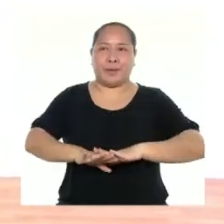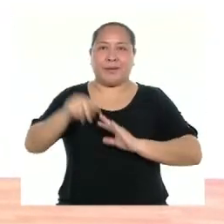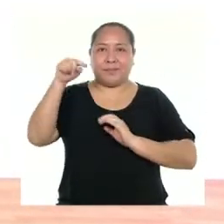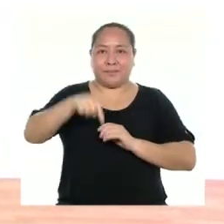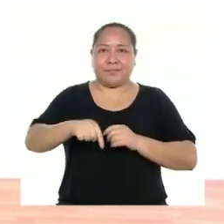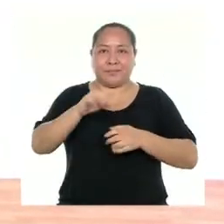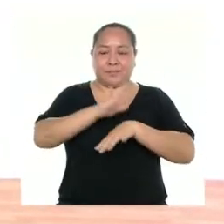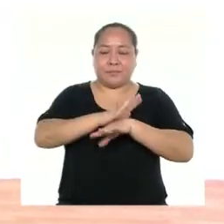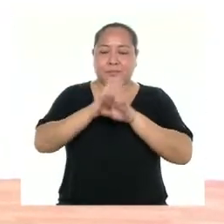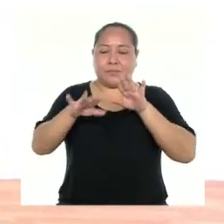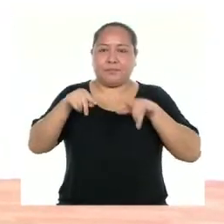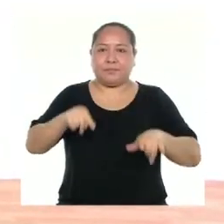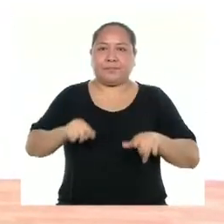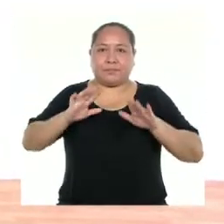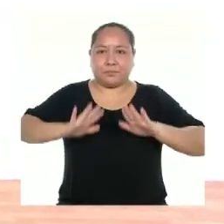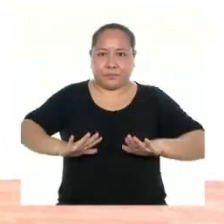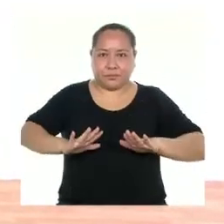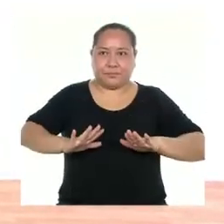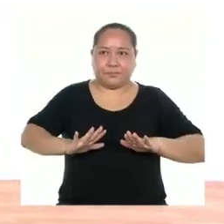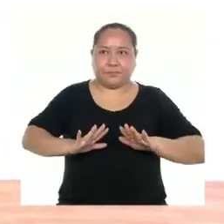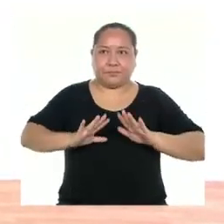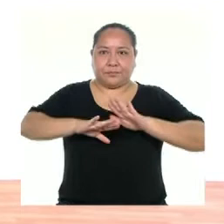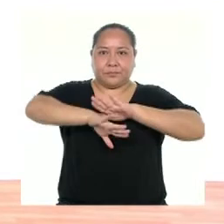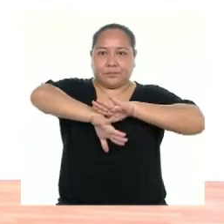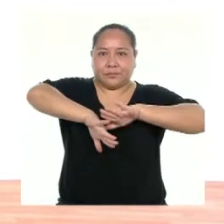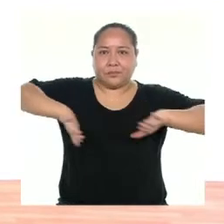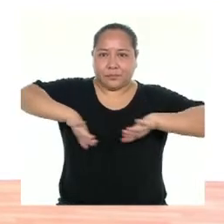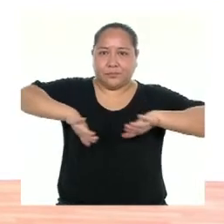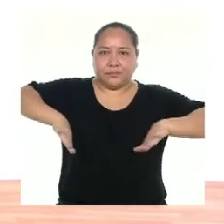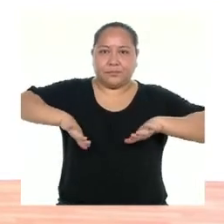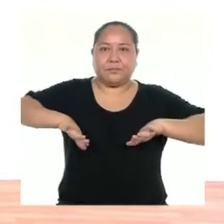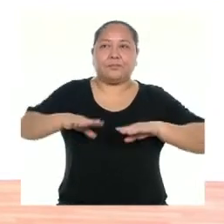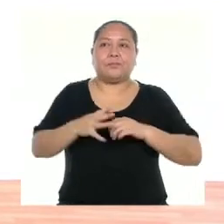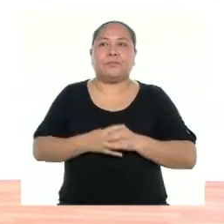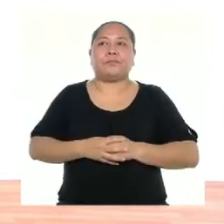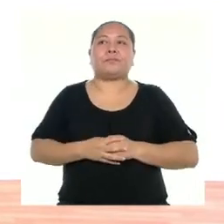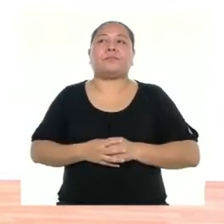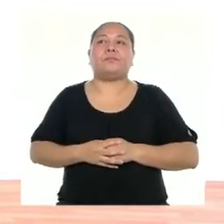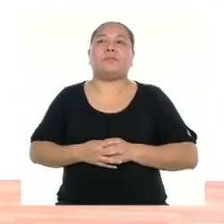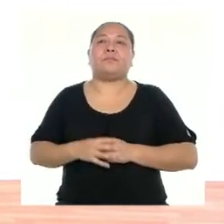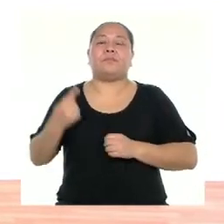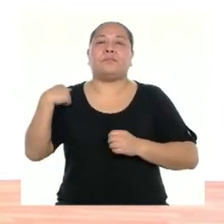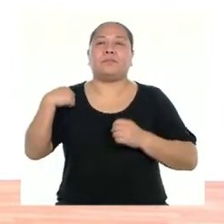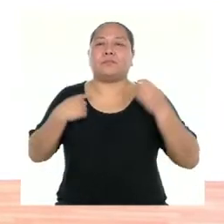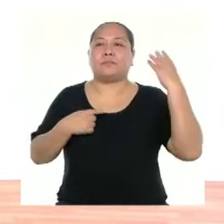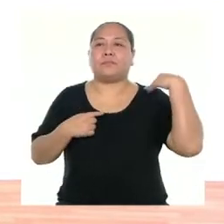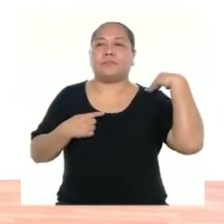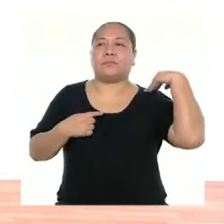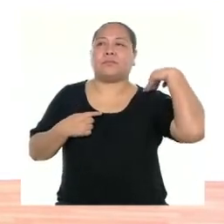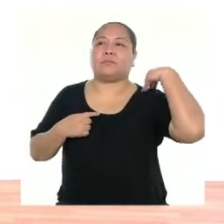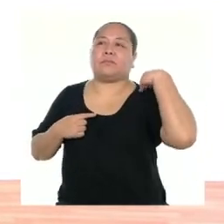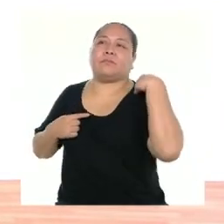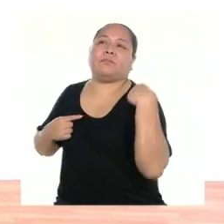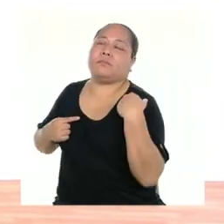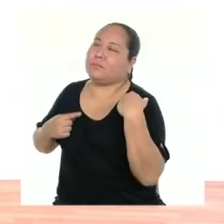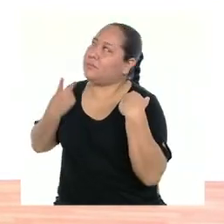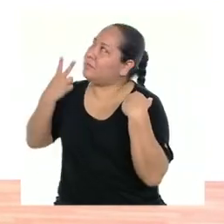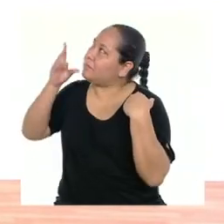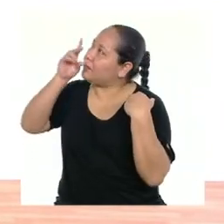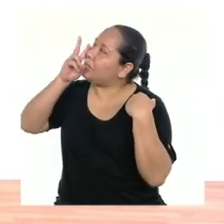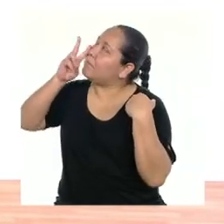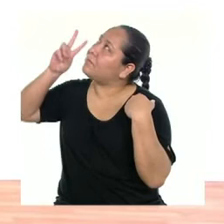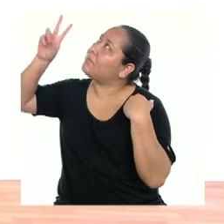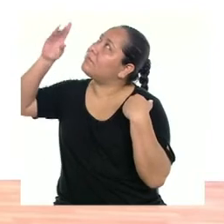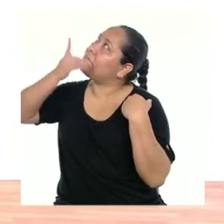nos apoyamos en las rodillas. Vamos a empujar con nuestros brazos y vamos a meter un hombro y mirar a la